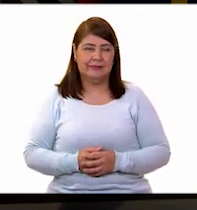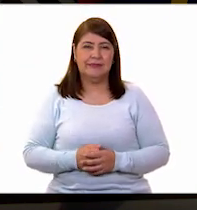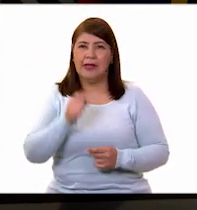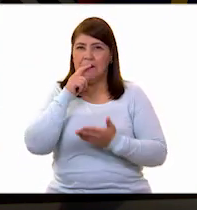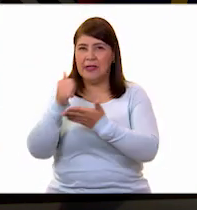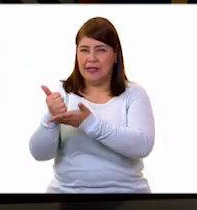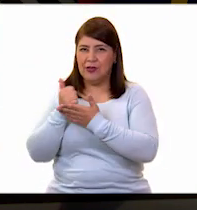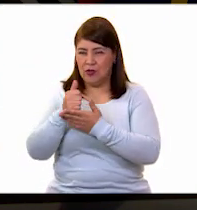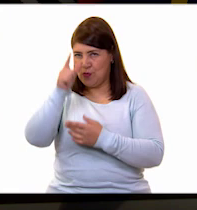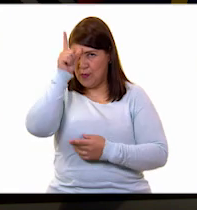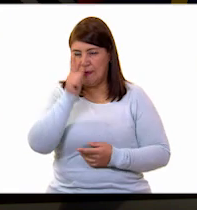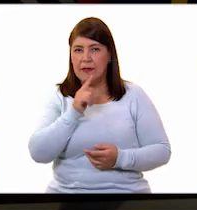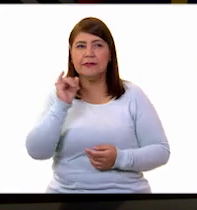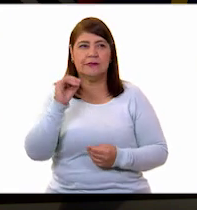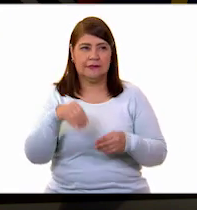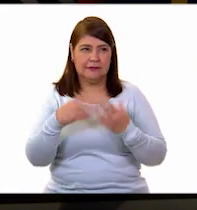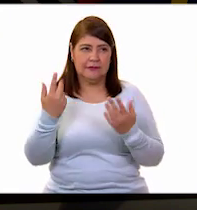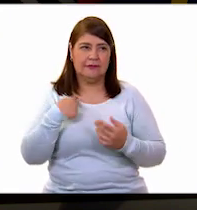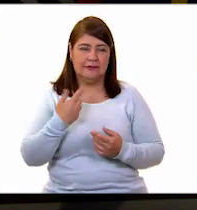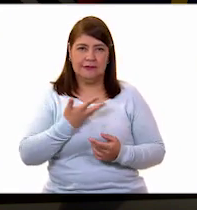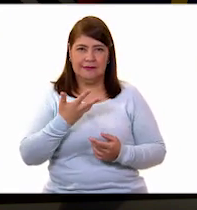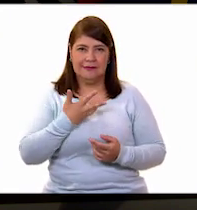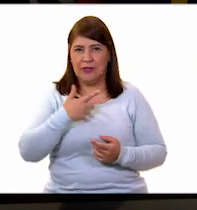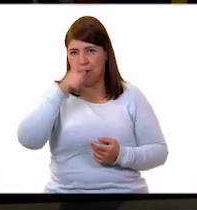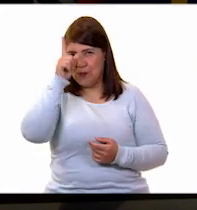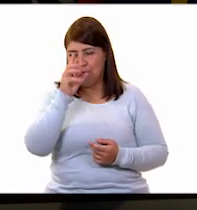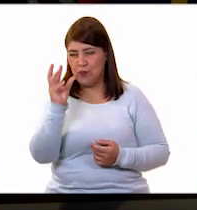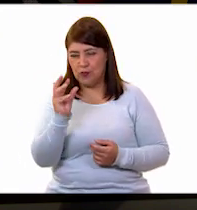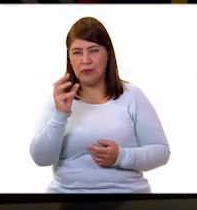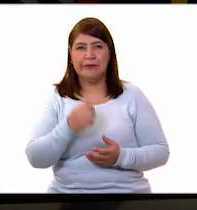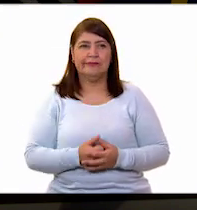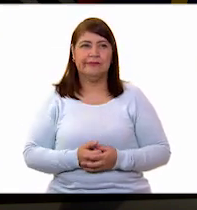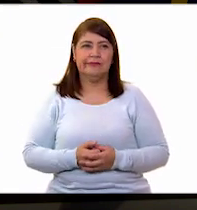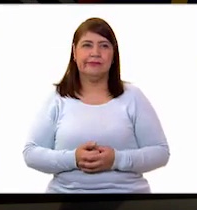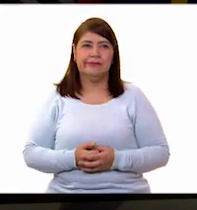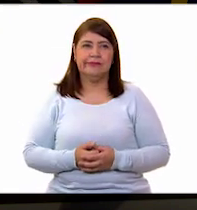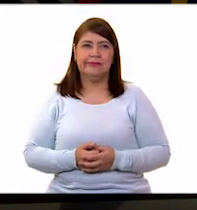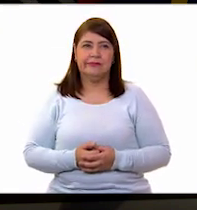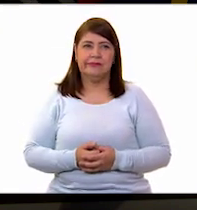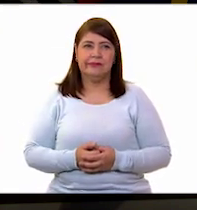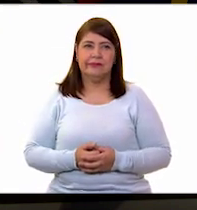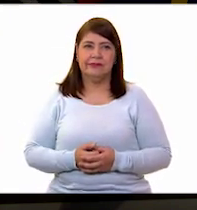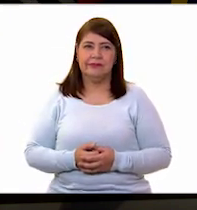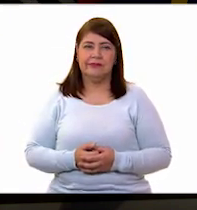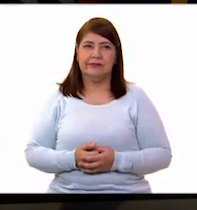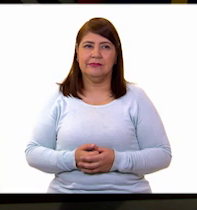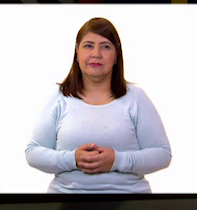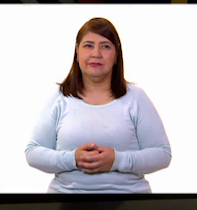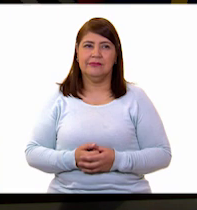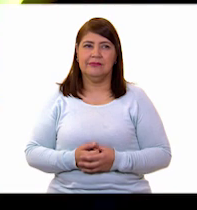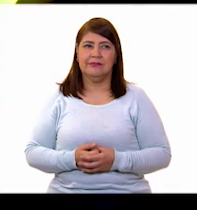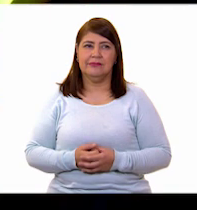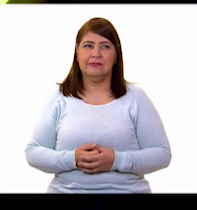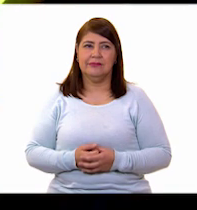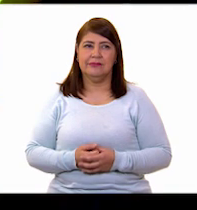luna. Por supuesto. Aquí yo tengo la lunita. Ok, vamos a ver qué pasa. Sí. A ver.